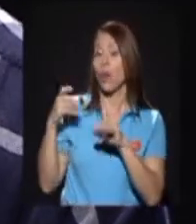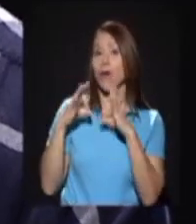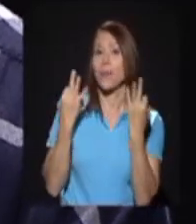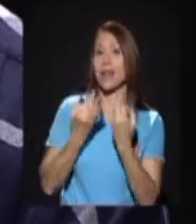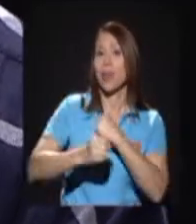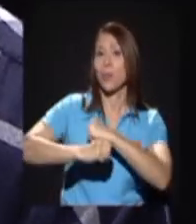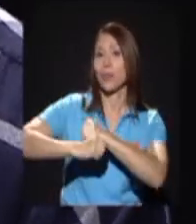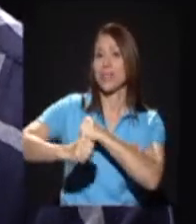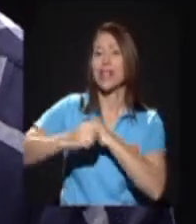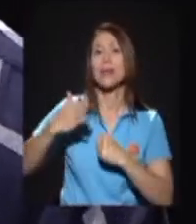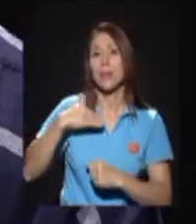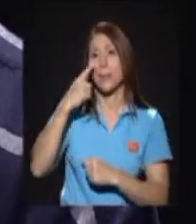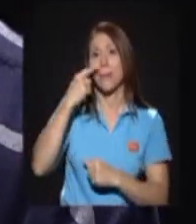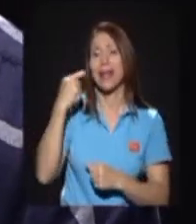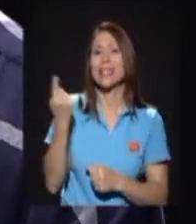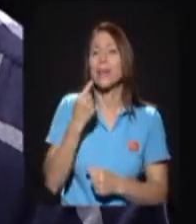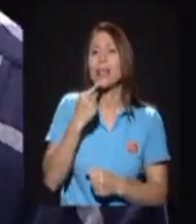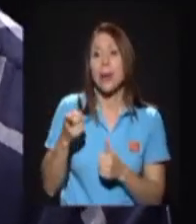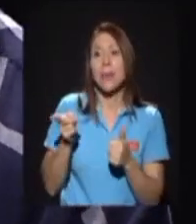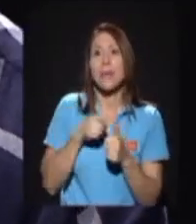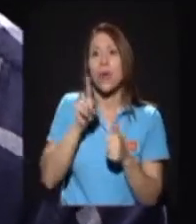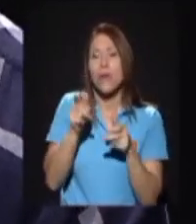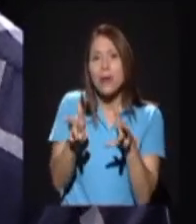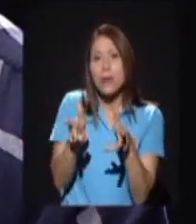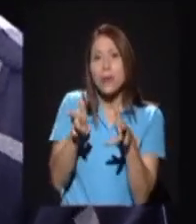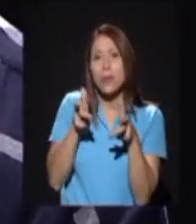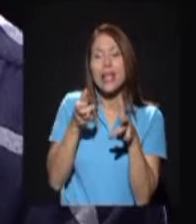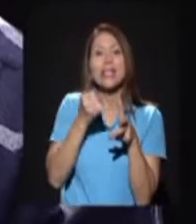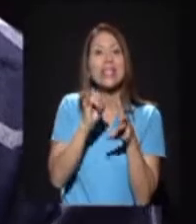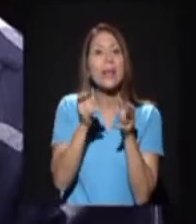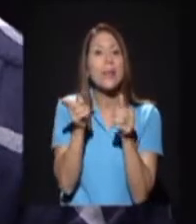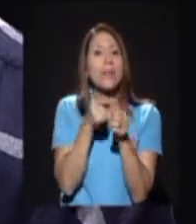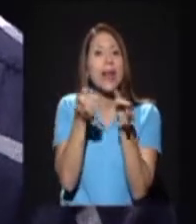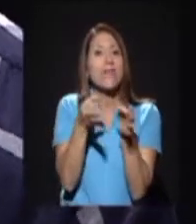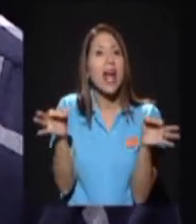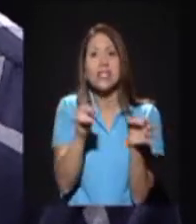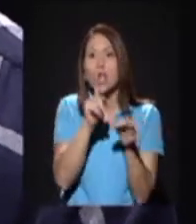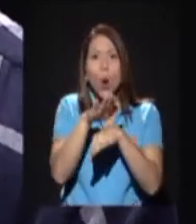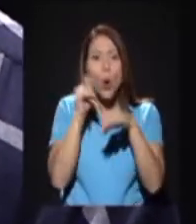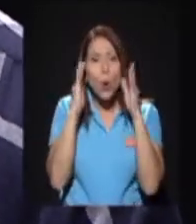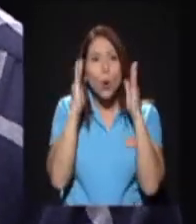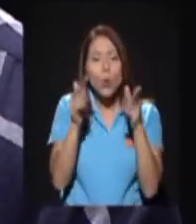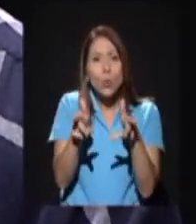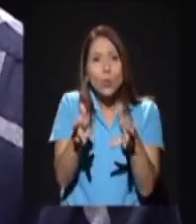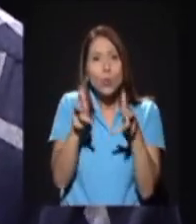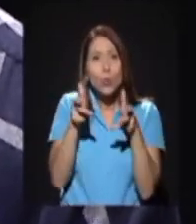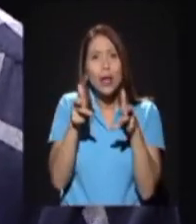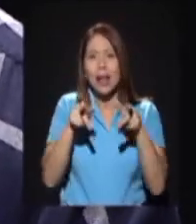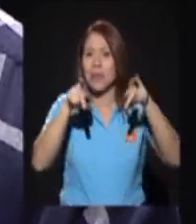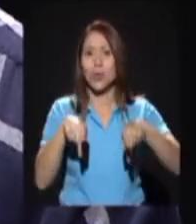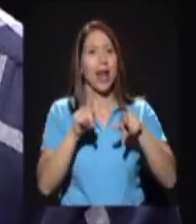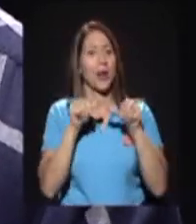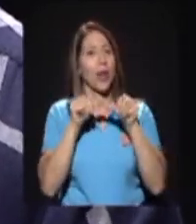decía que lo primero es el gancho. O sea, si la primera frase no engancha, nadie va a seguir con la segunda. Y entonces